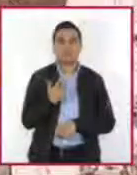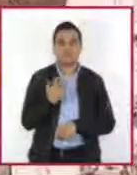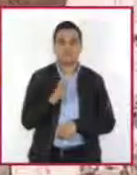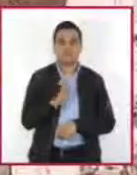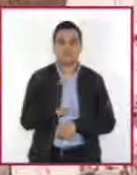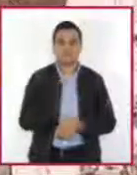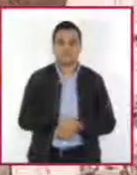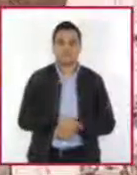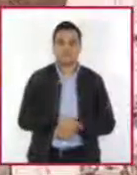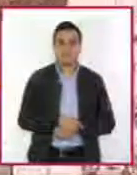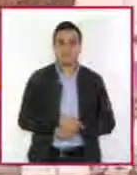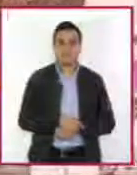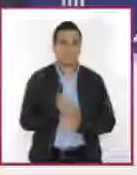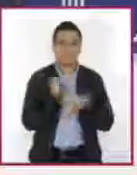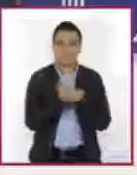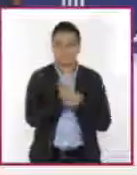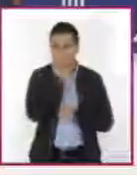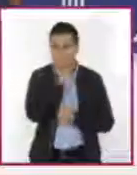1, 2, 3, 4, 5, 6, 7, 8, 9, 10. Quedan igual.